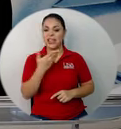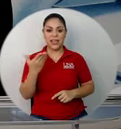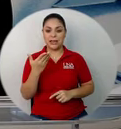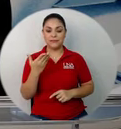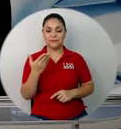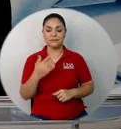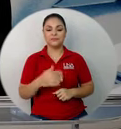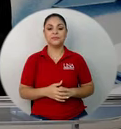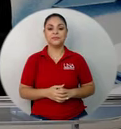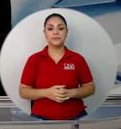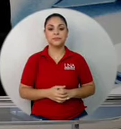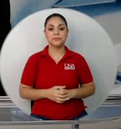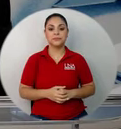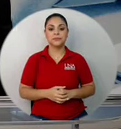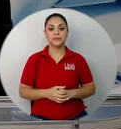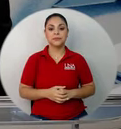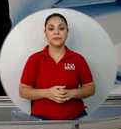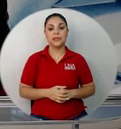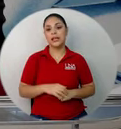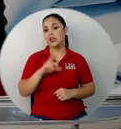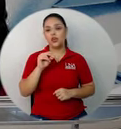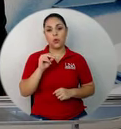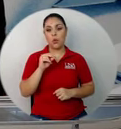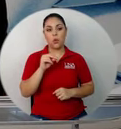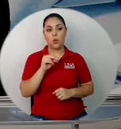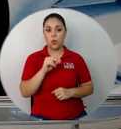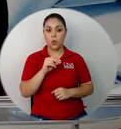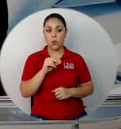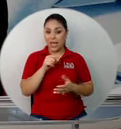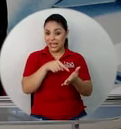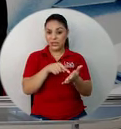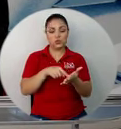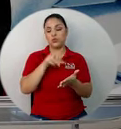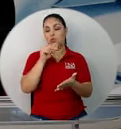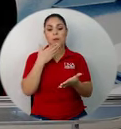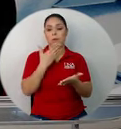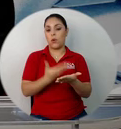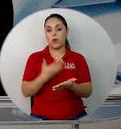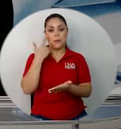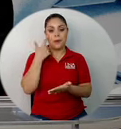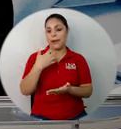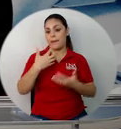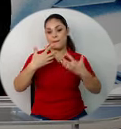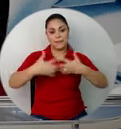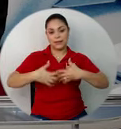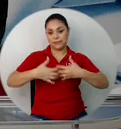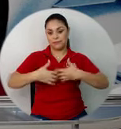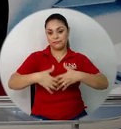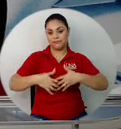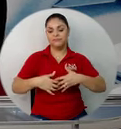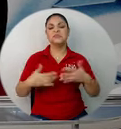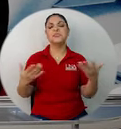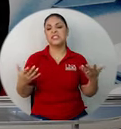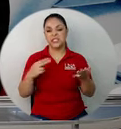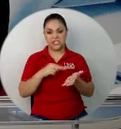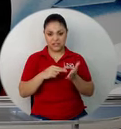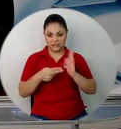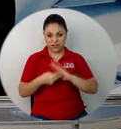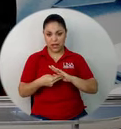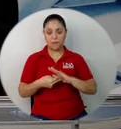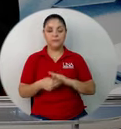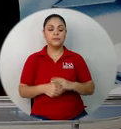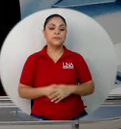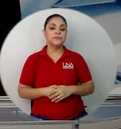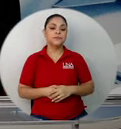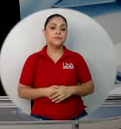argumento no, vamos a ver, no le era bien a la organización misma. Sí. ¿Y qué quiero decir con esto? ¿Cuáles organizaciones